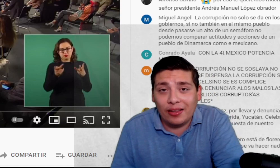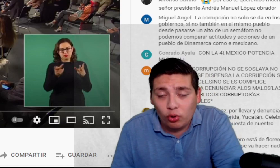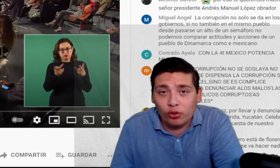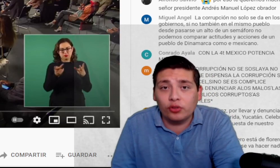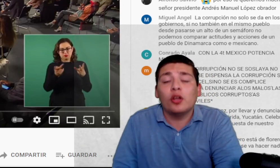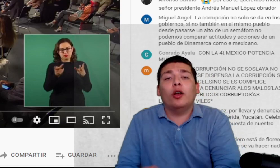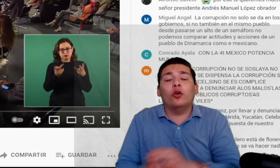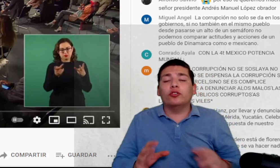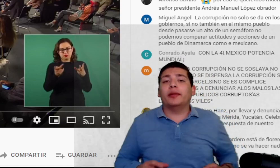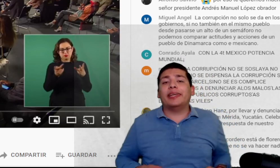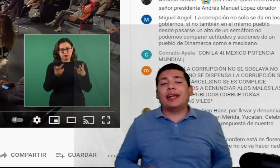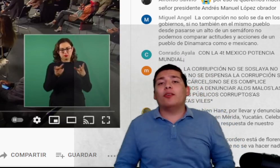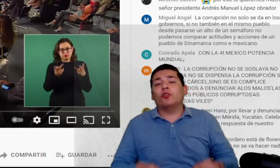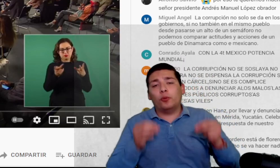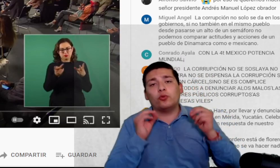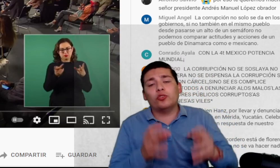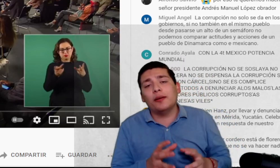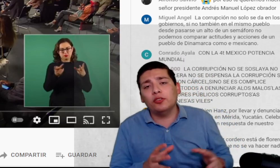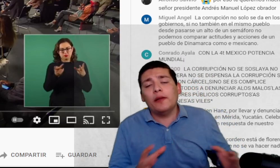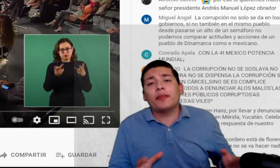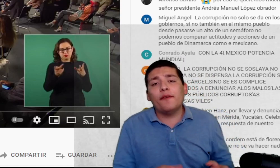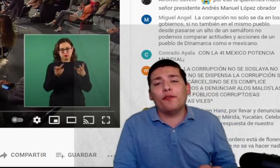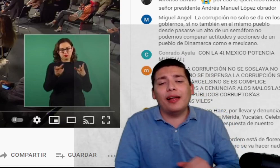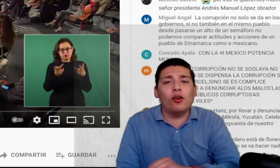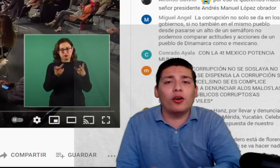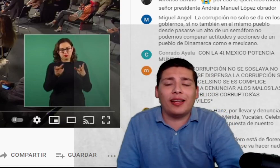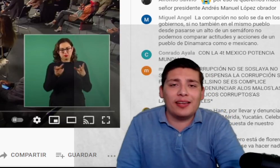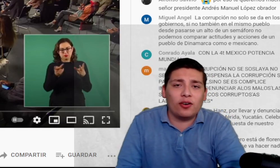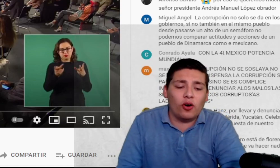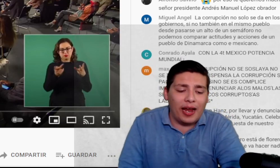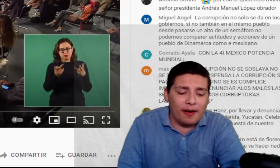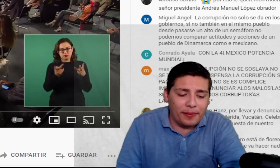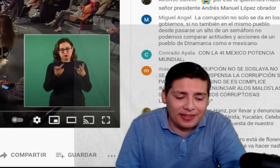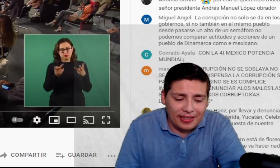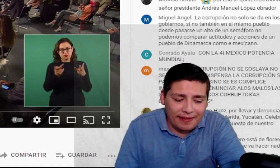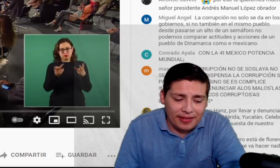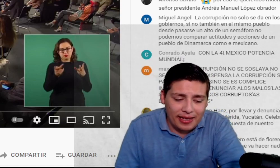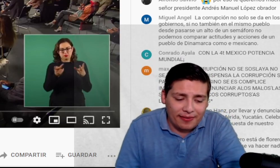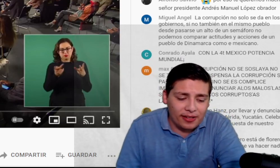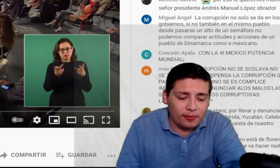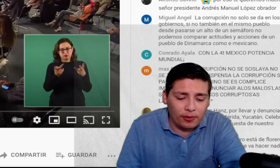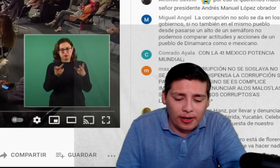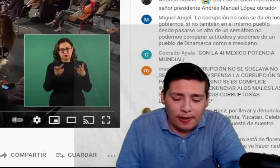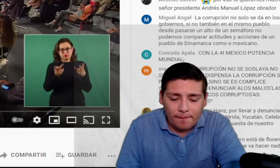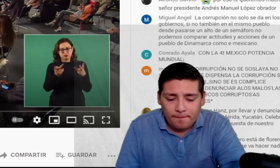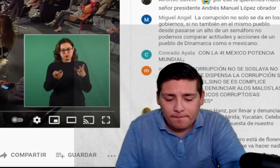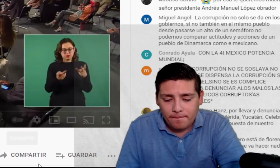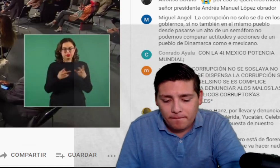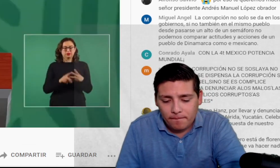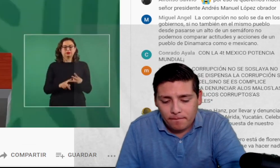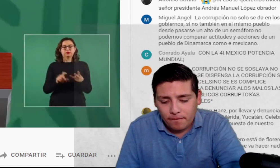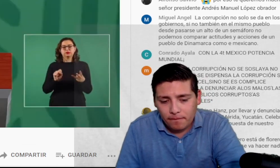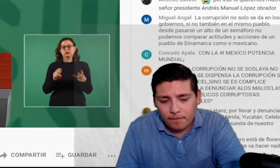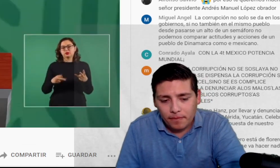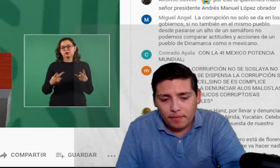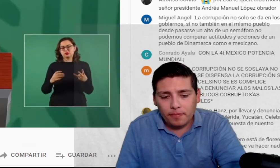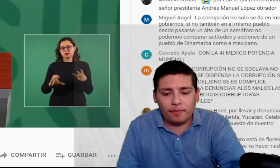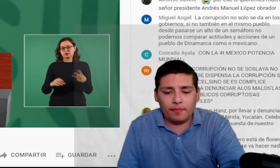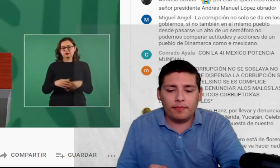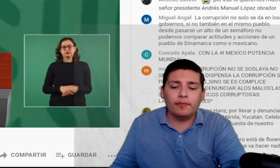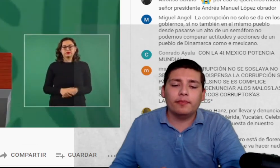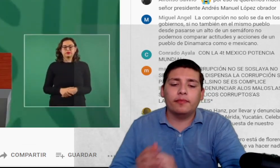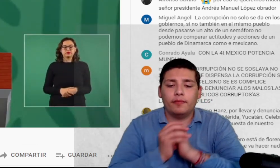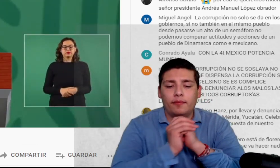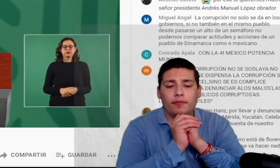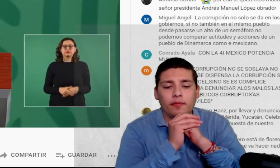y a todos los mexicanos. Pero escuchemos qué fue lo que dijo el presidente Andrés Manuel. Vamos a